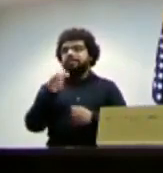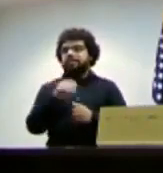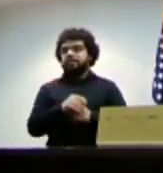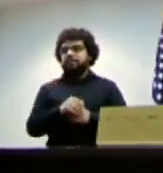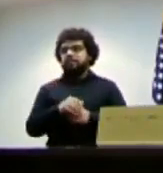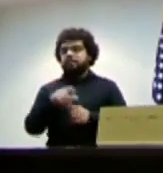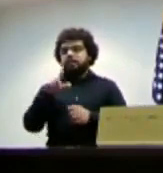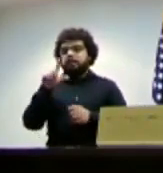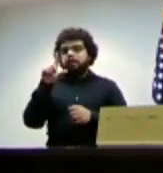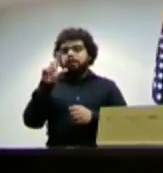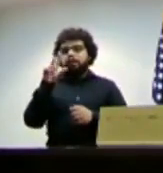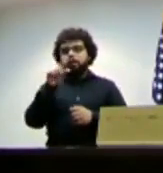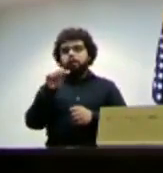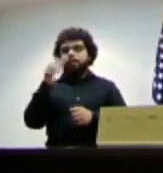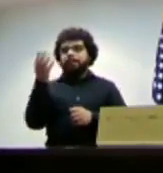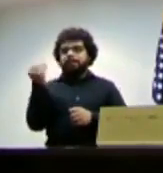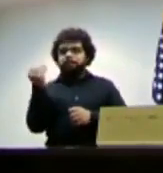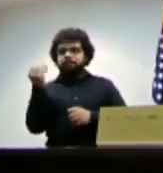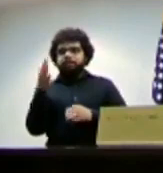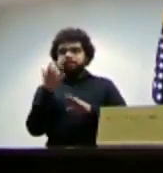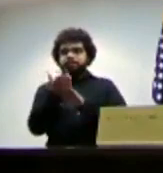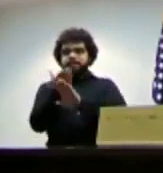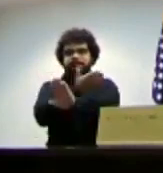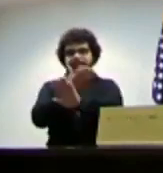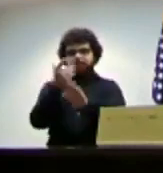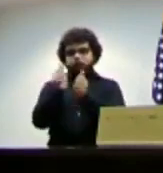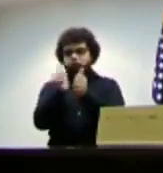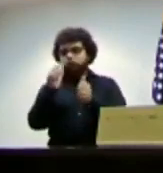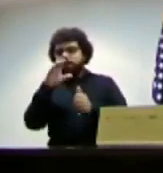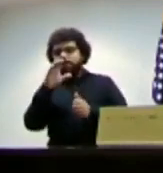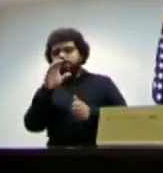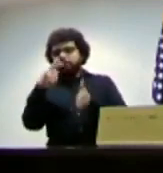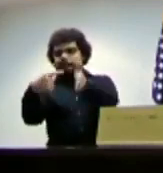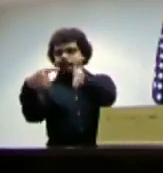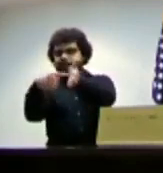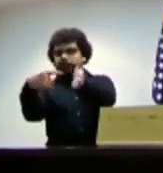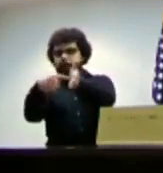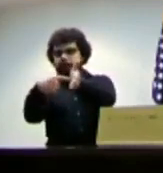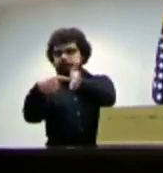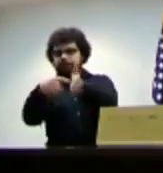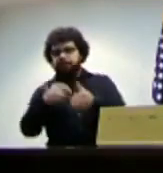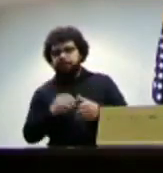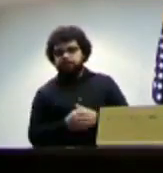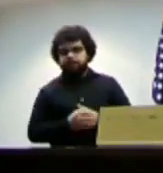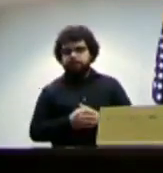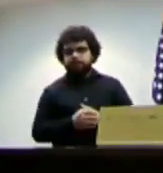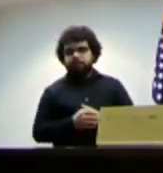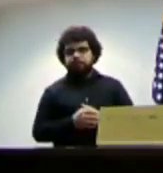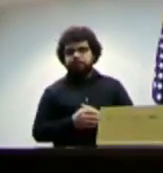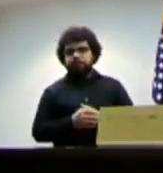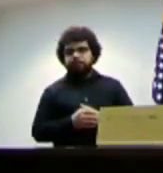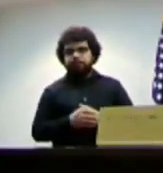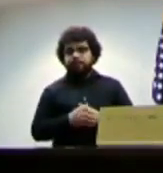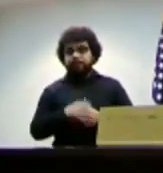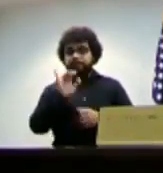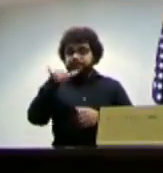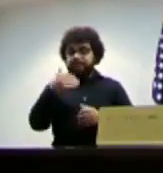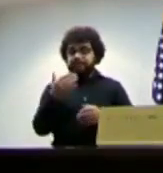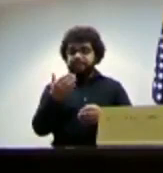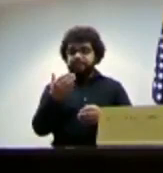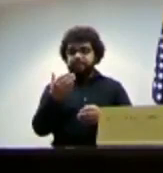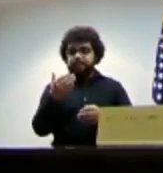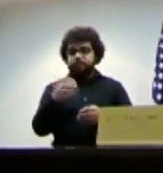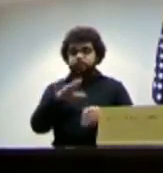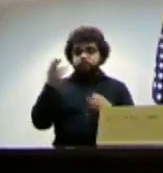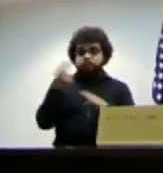a los primeros acuerdos de indulgencia con los acreedores, sí, esa porción de programas de mejoras capitales era, se levantaba el capital a